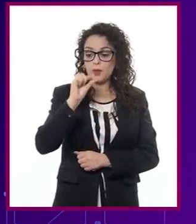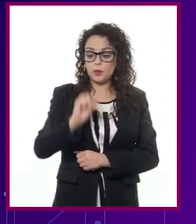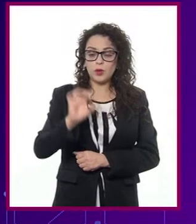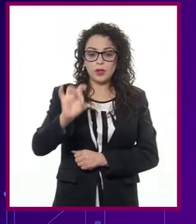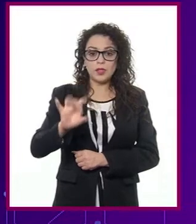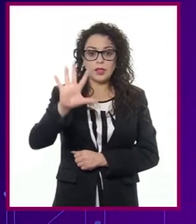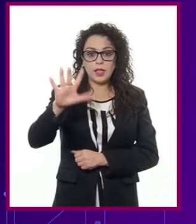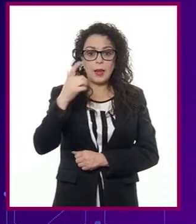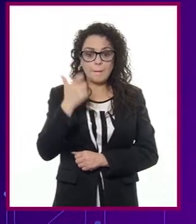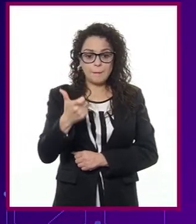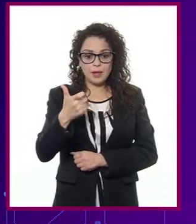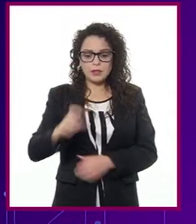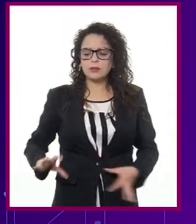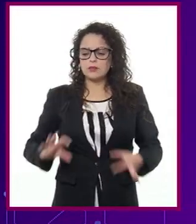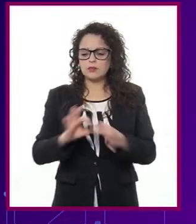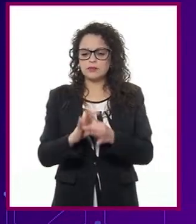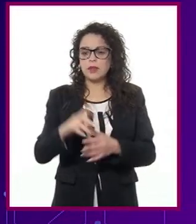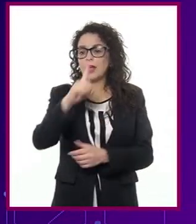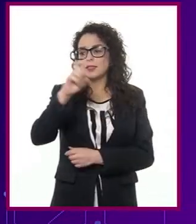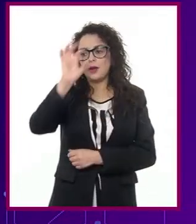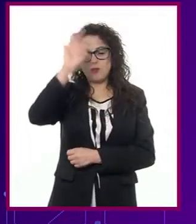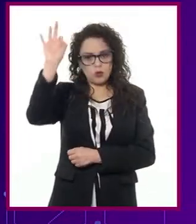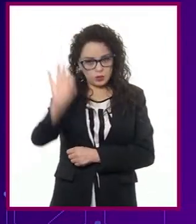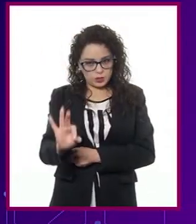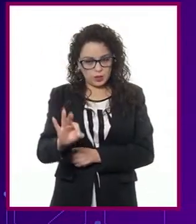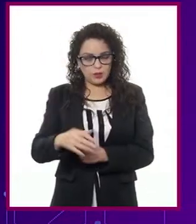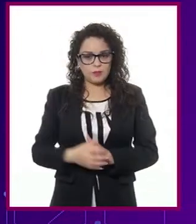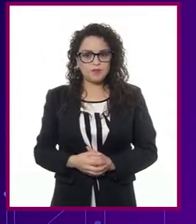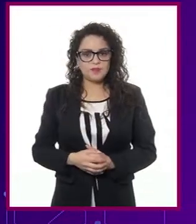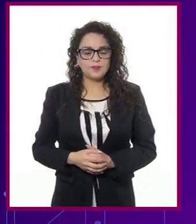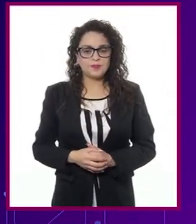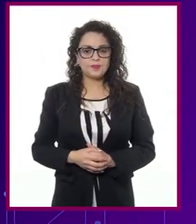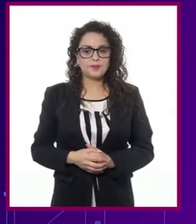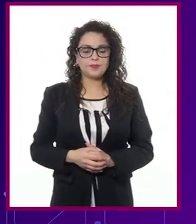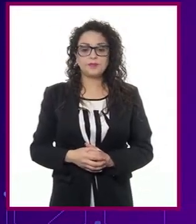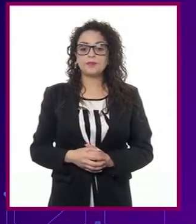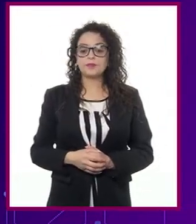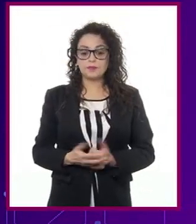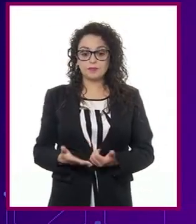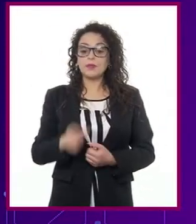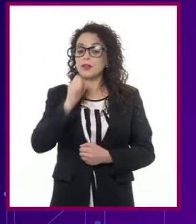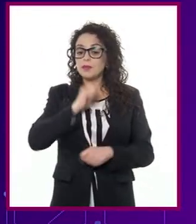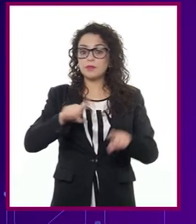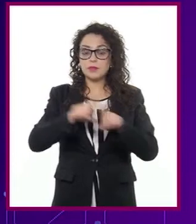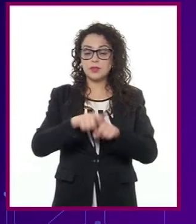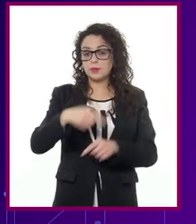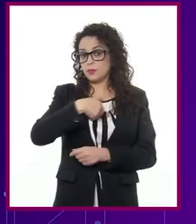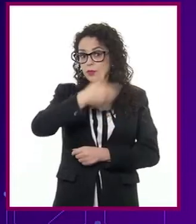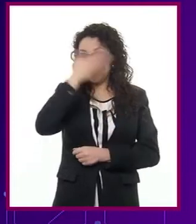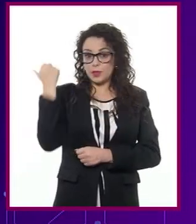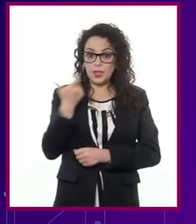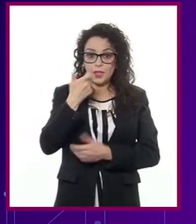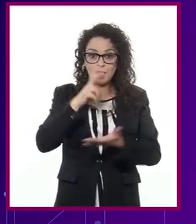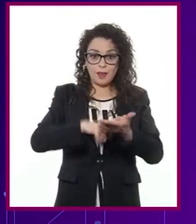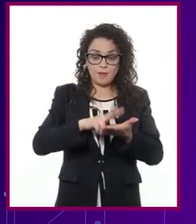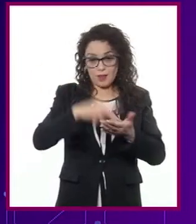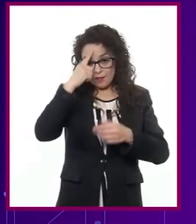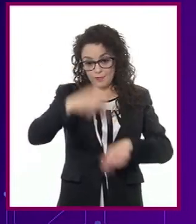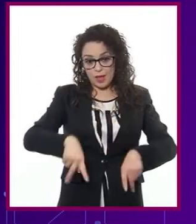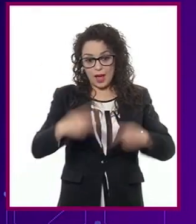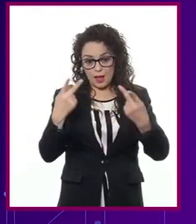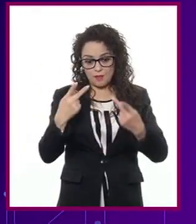53.35 pesos le corresponde el 100%. Como a nuestra cantidad desconocida, X le corresponde